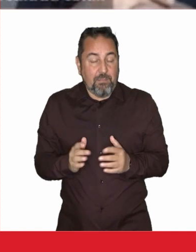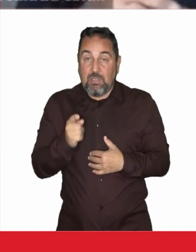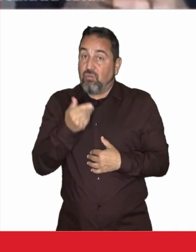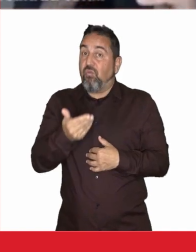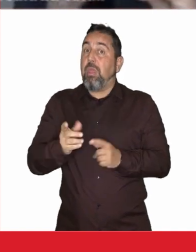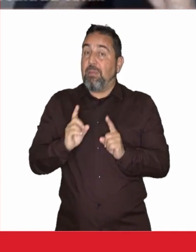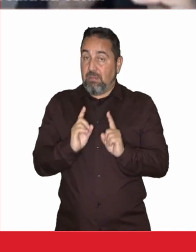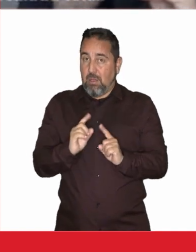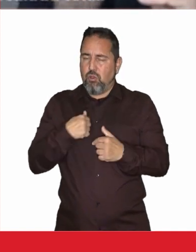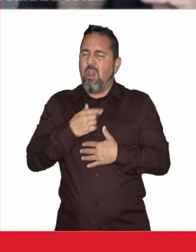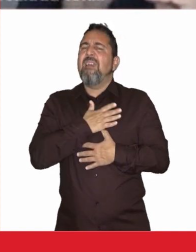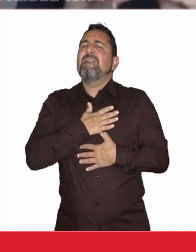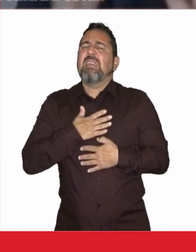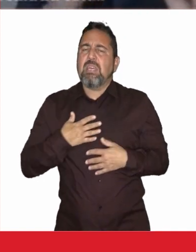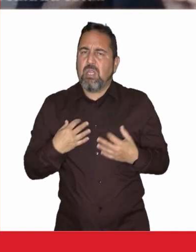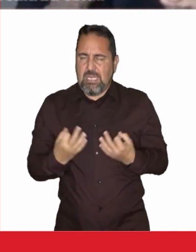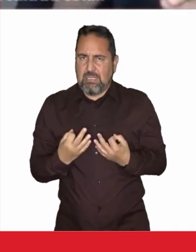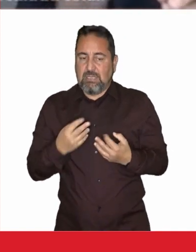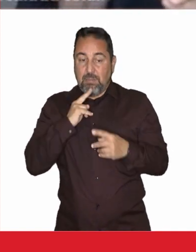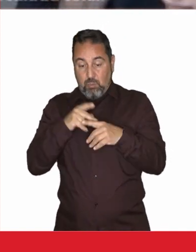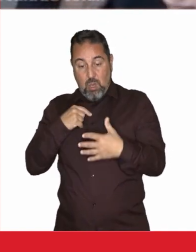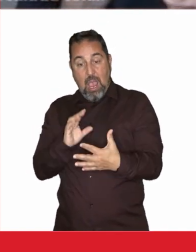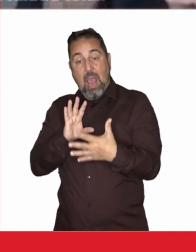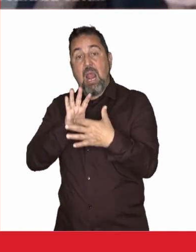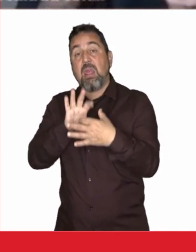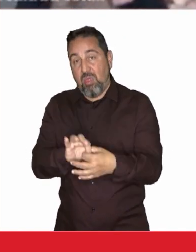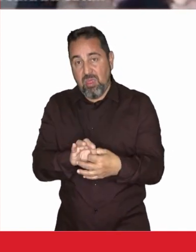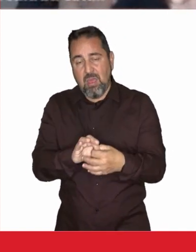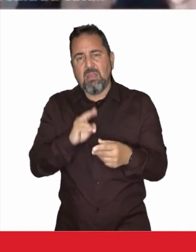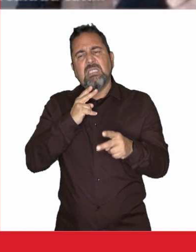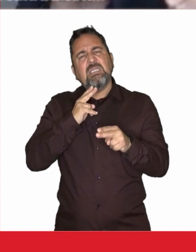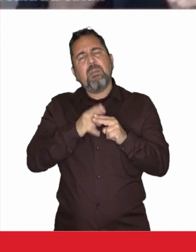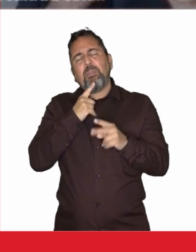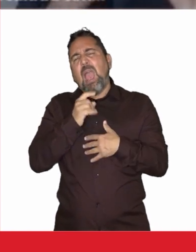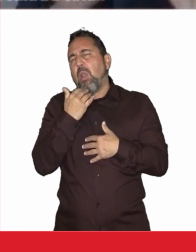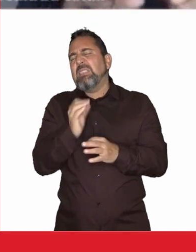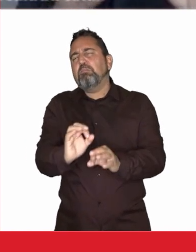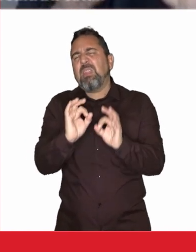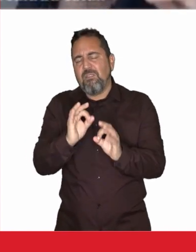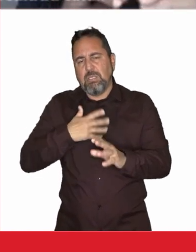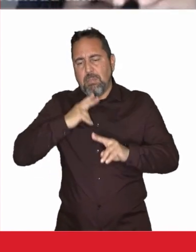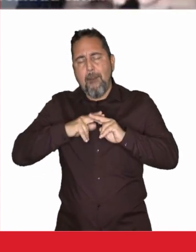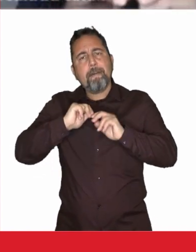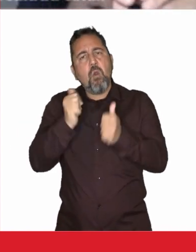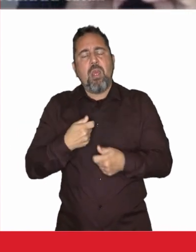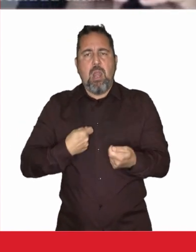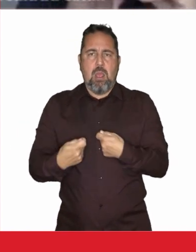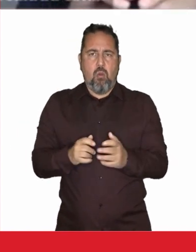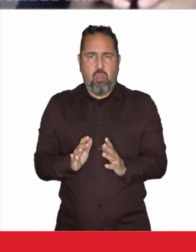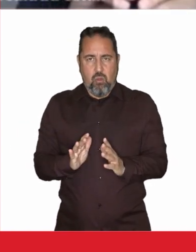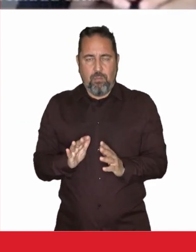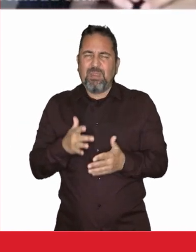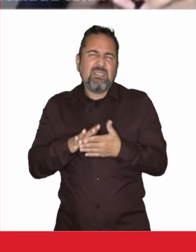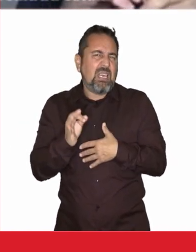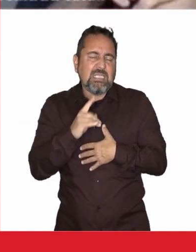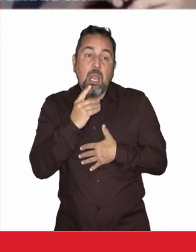qué quiero esto? Y esto es fundamental, porque lo que yo quiero es que esa alianza tenga un efecto específico en mi